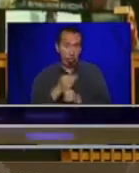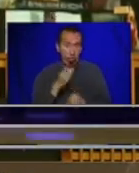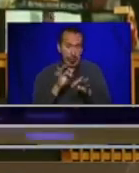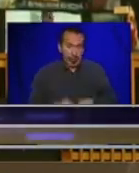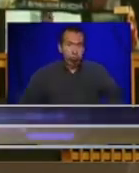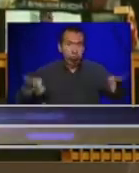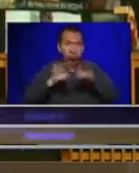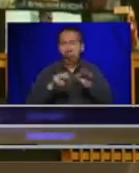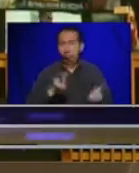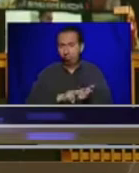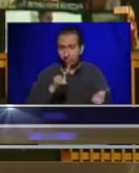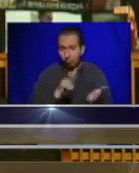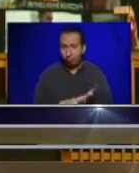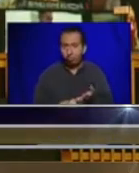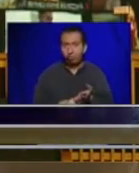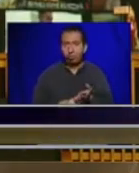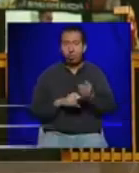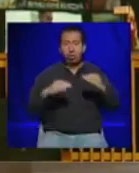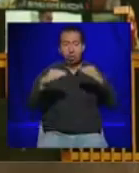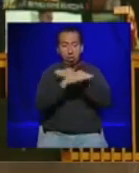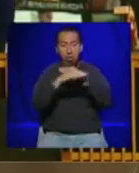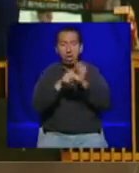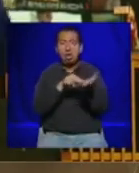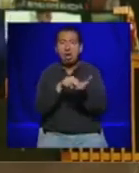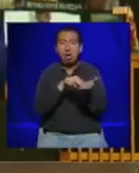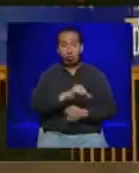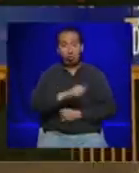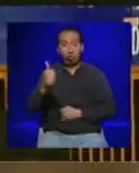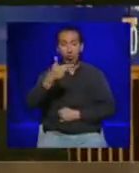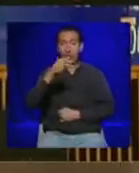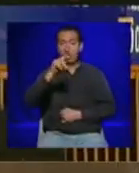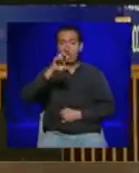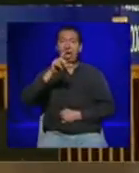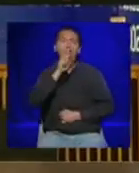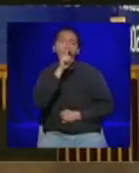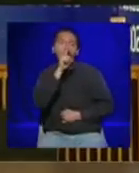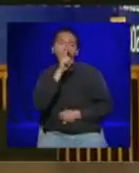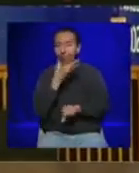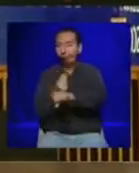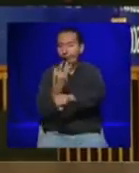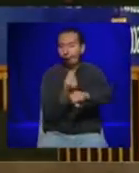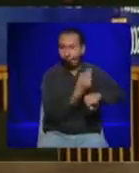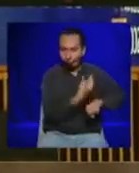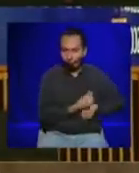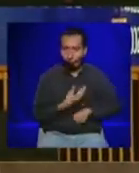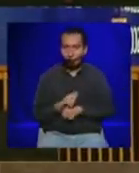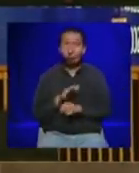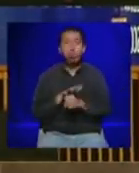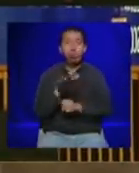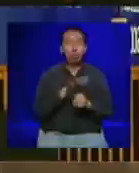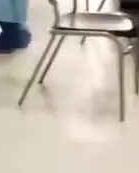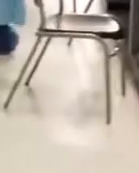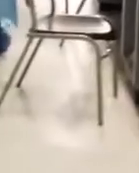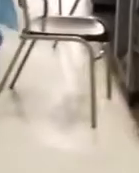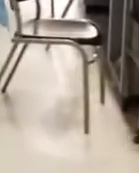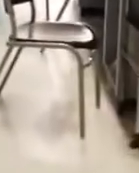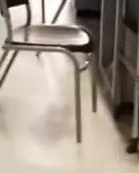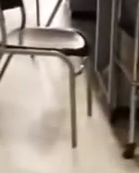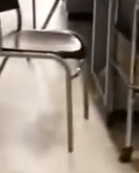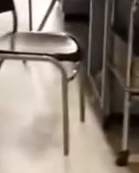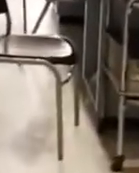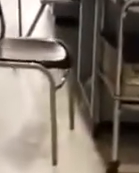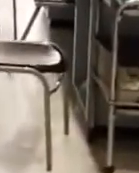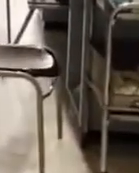También pavimentación e imagen urbanas, entre otras acciones. El gobernador de Guanajuato afirmó que en el Estado se ha logrado salir